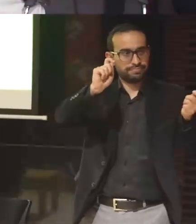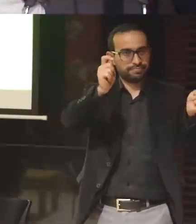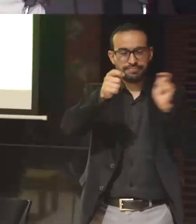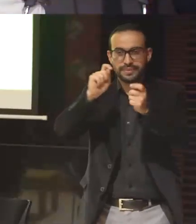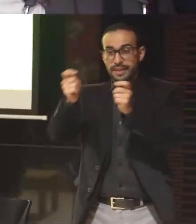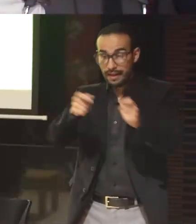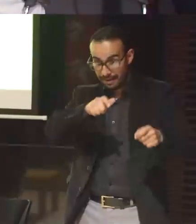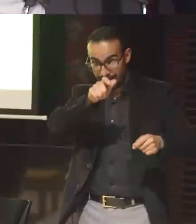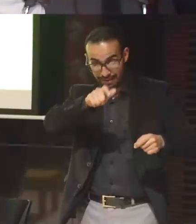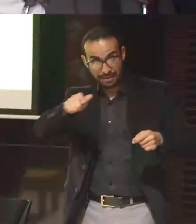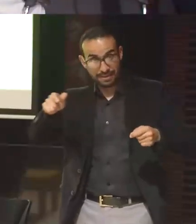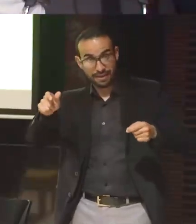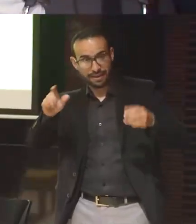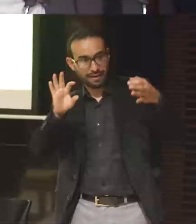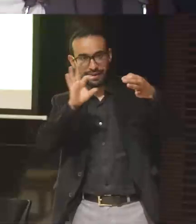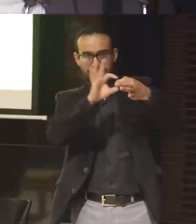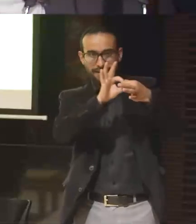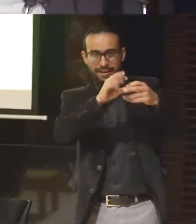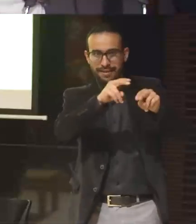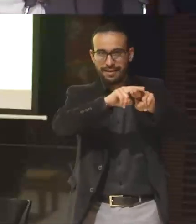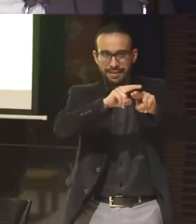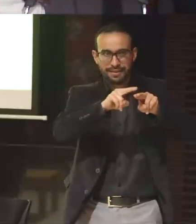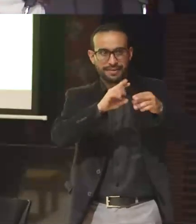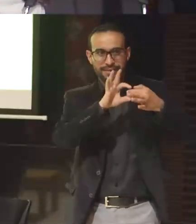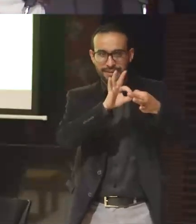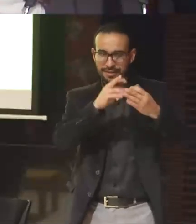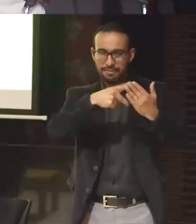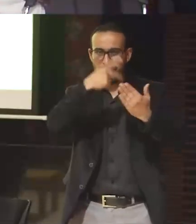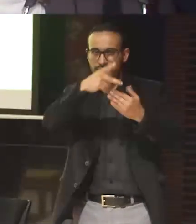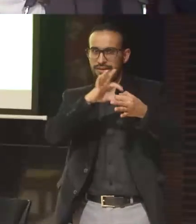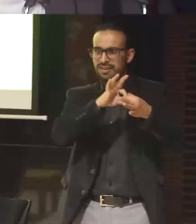personas tienen con este tipo de proyectos.